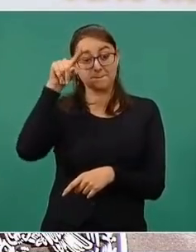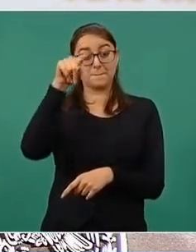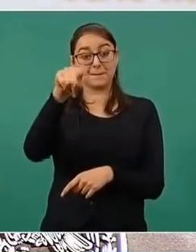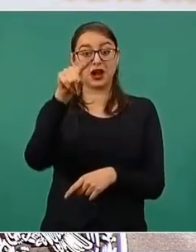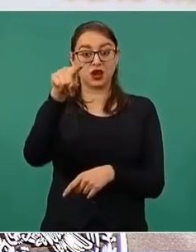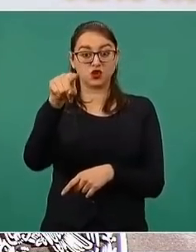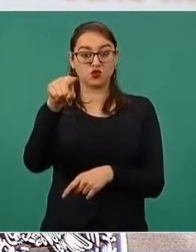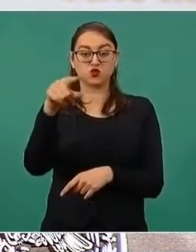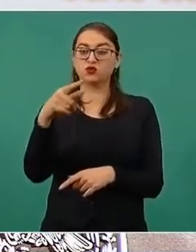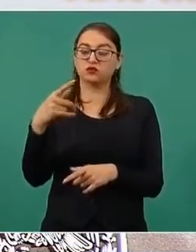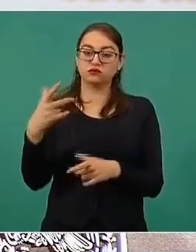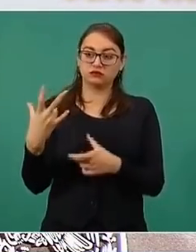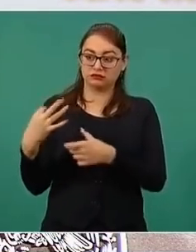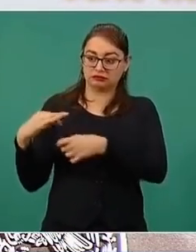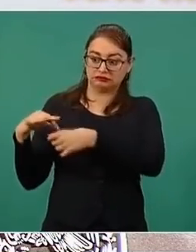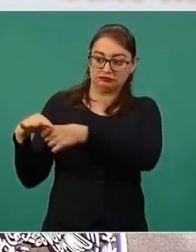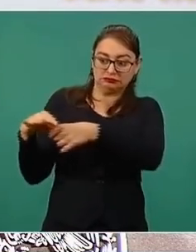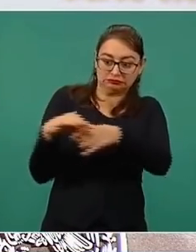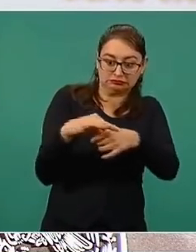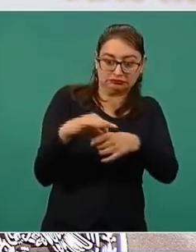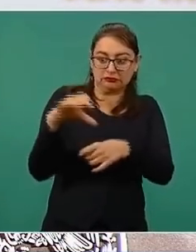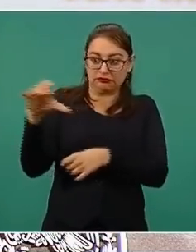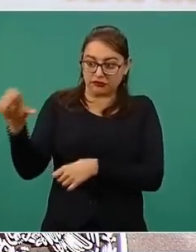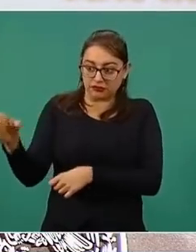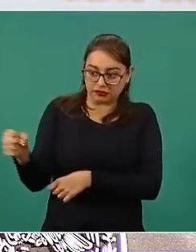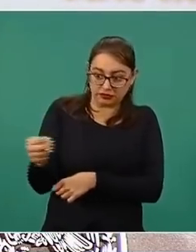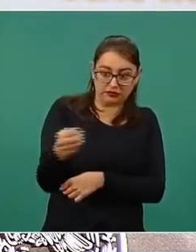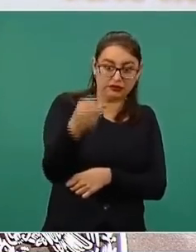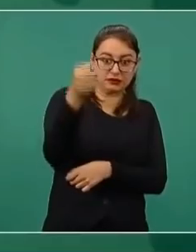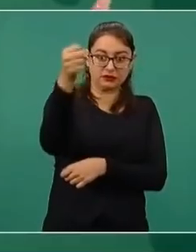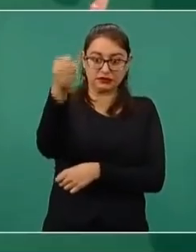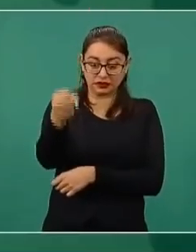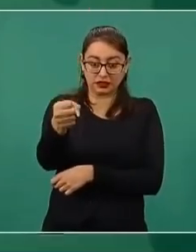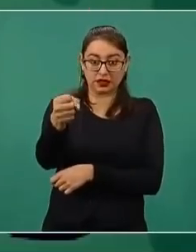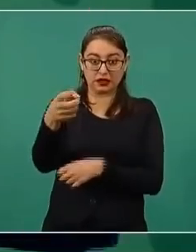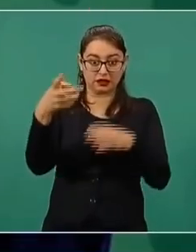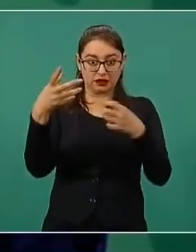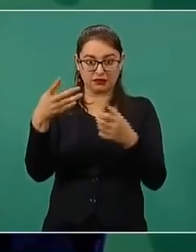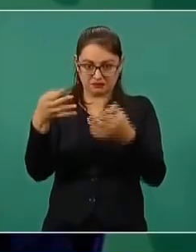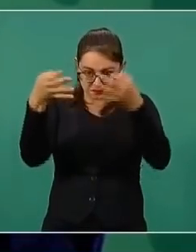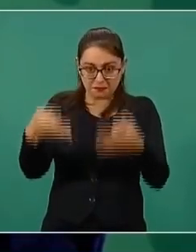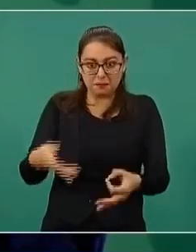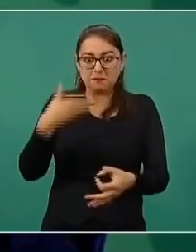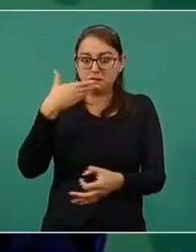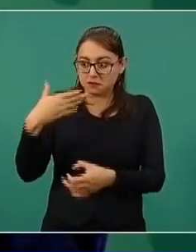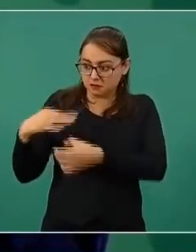un dirigente popular, y que si llegaba un dirigente popular